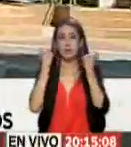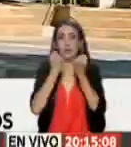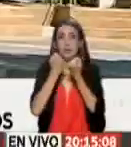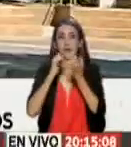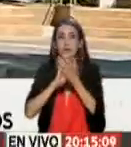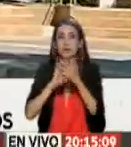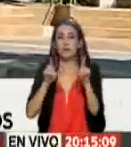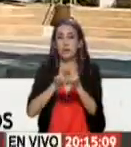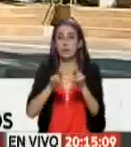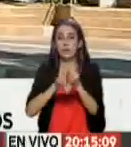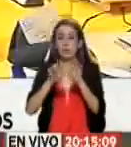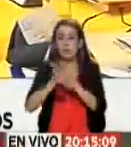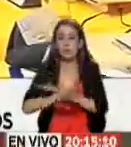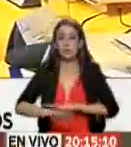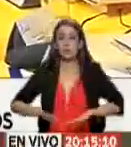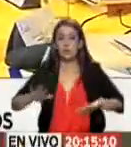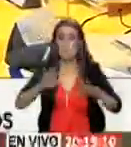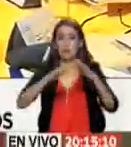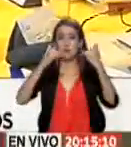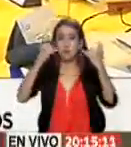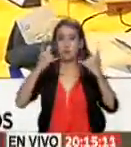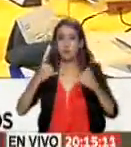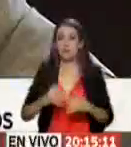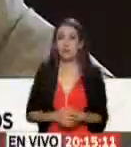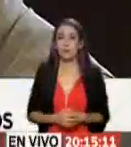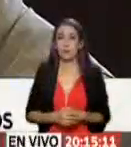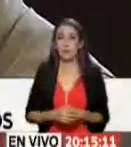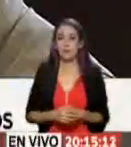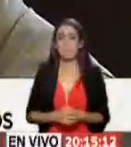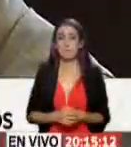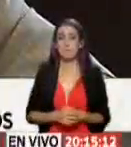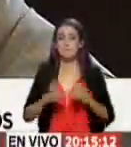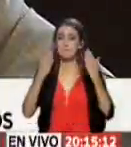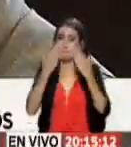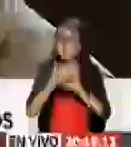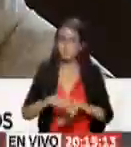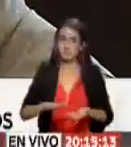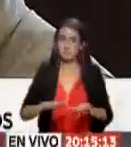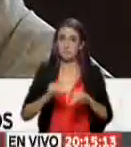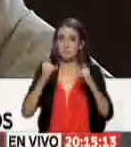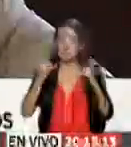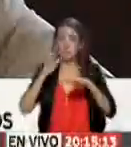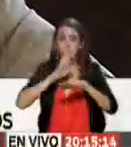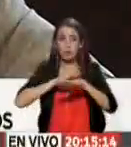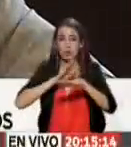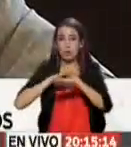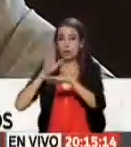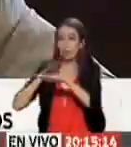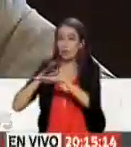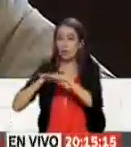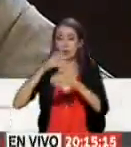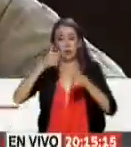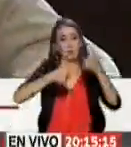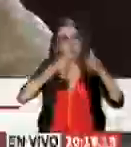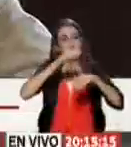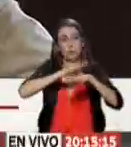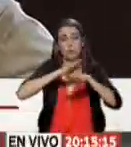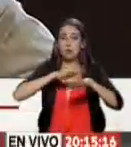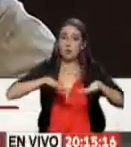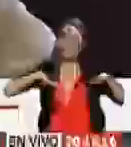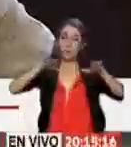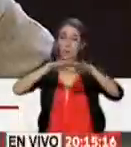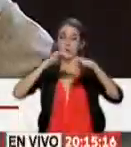el sistema administrativo financiero. Una vez que terminan los 2 años, se convocará a las elecciones para que la